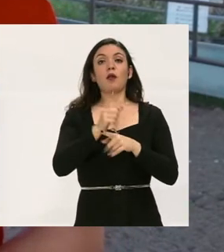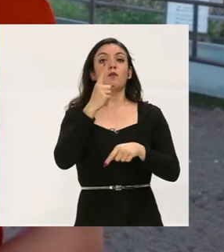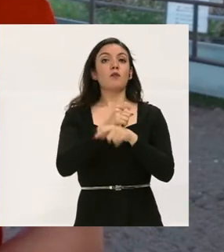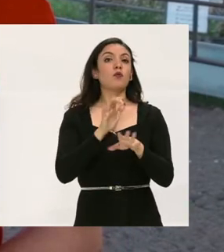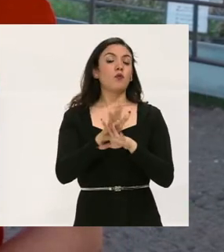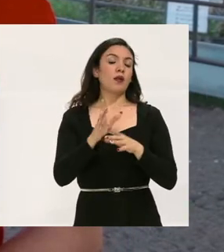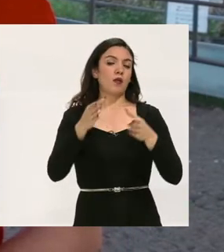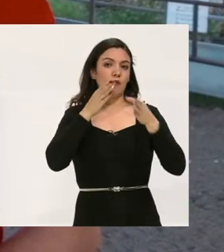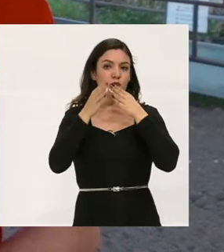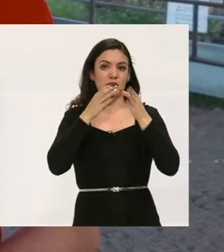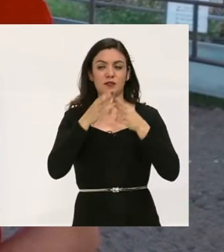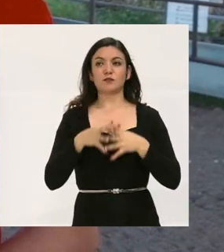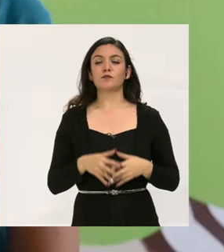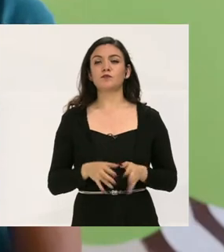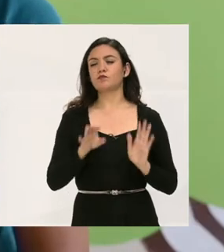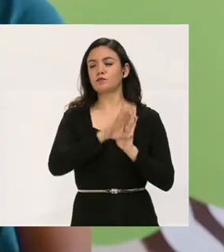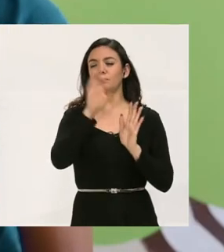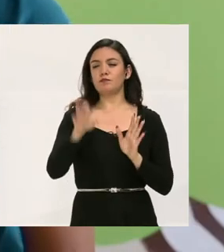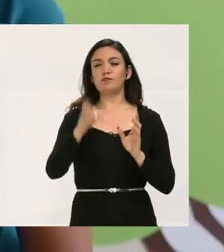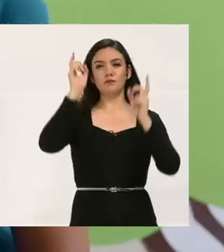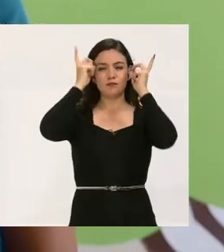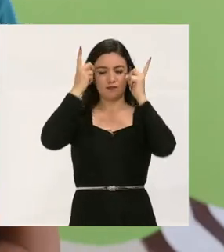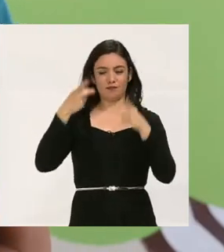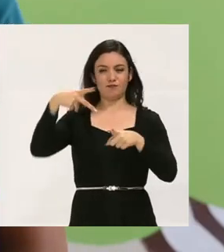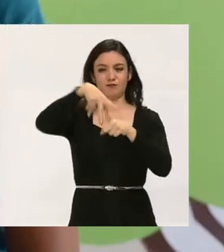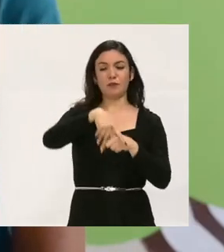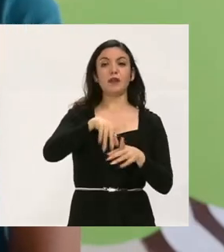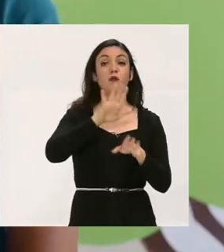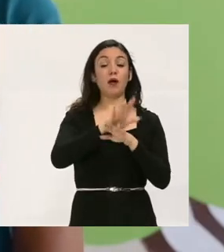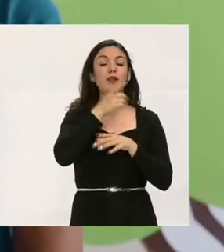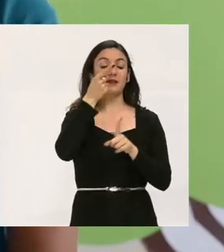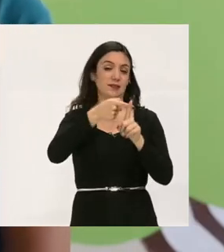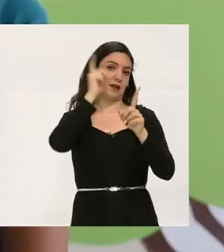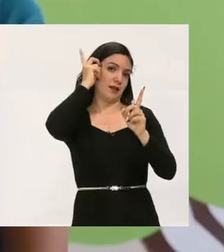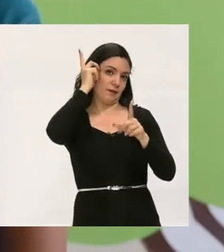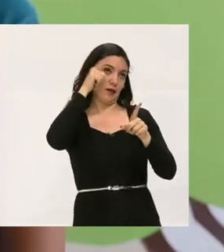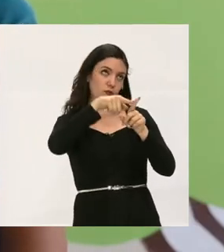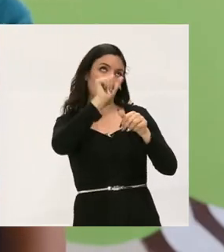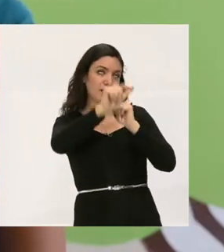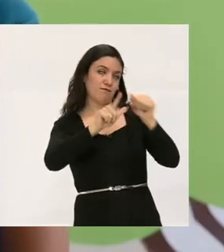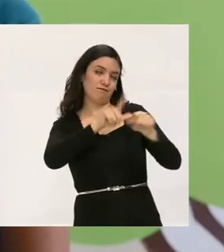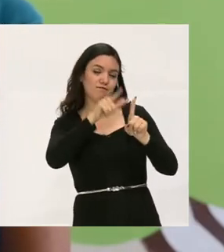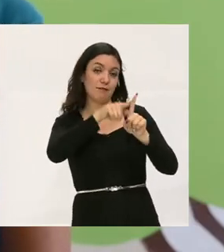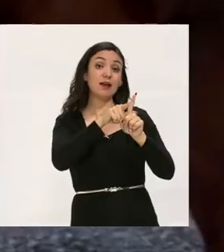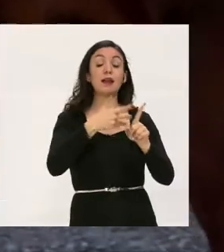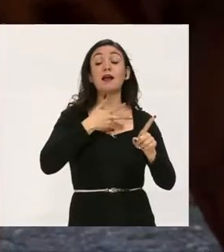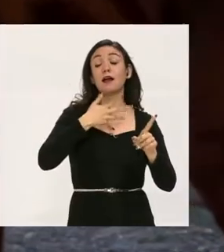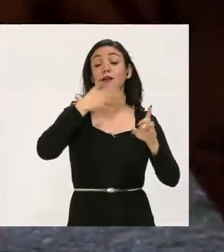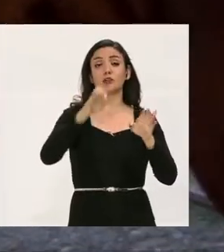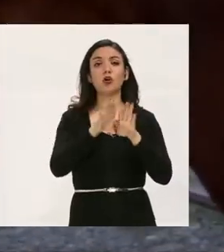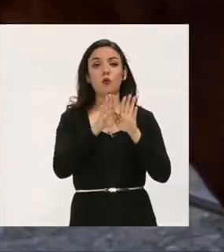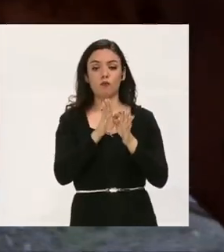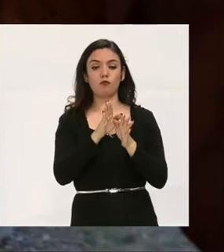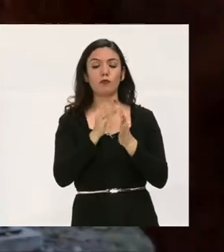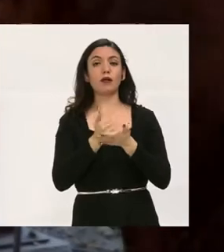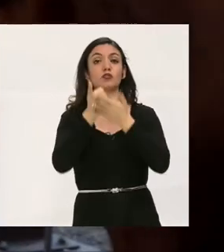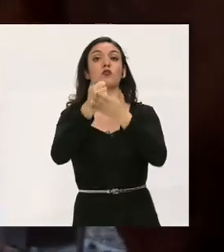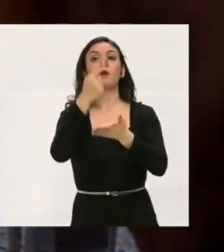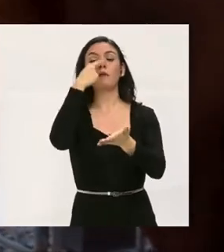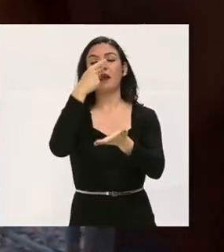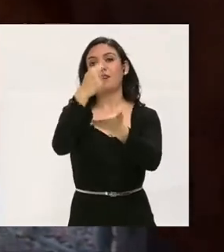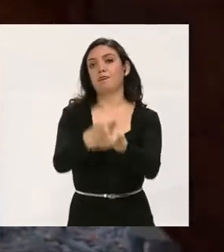cuestiones de comunicación por ejemplo equinoterapia pues sabemos que el animal que es en este caso del caballo funge como